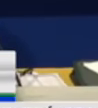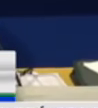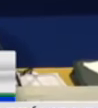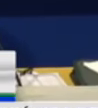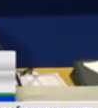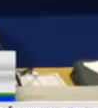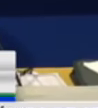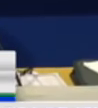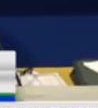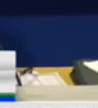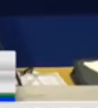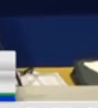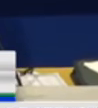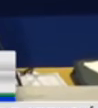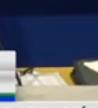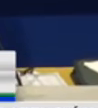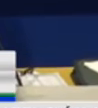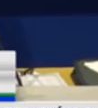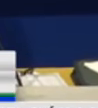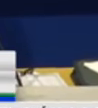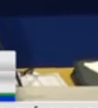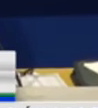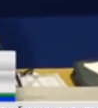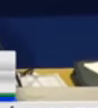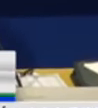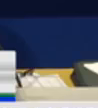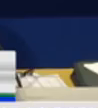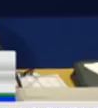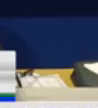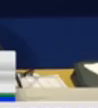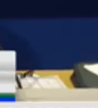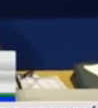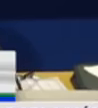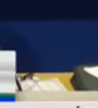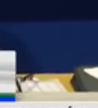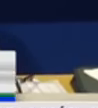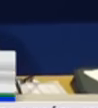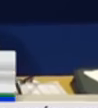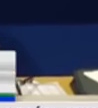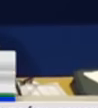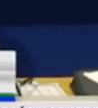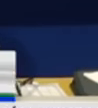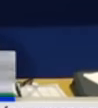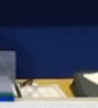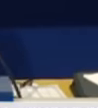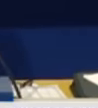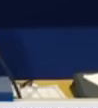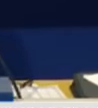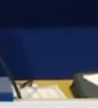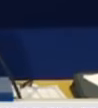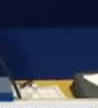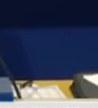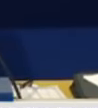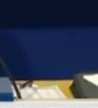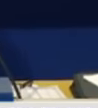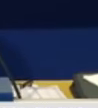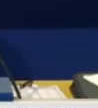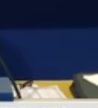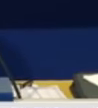felicitar, pero lamentablemente tuvimos que lamentar en el día de ayer 3